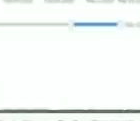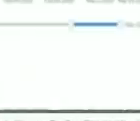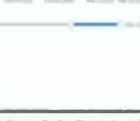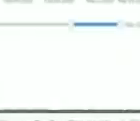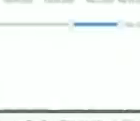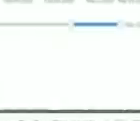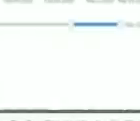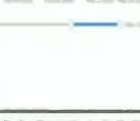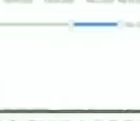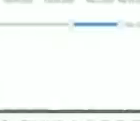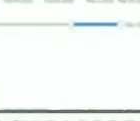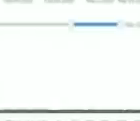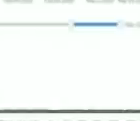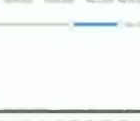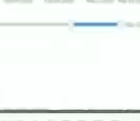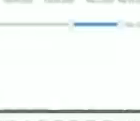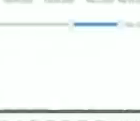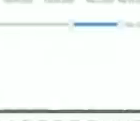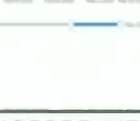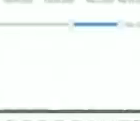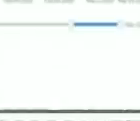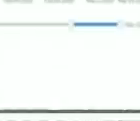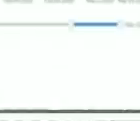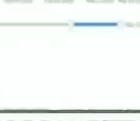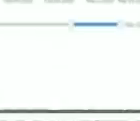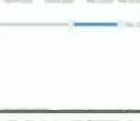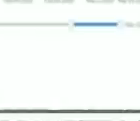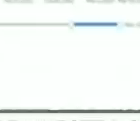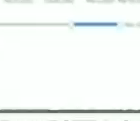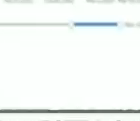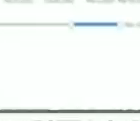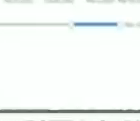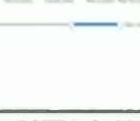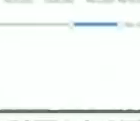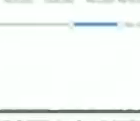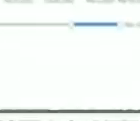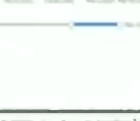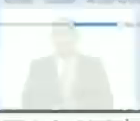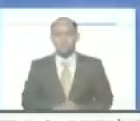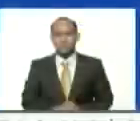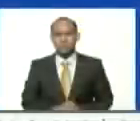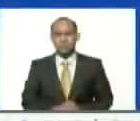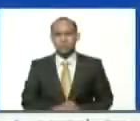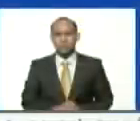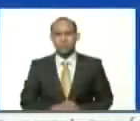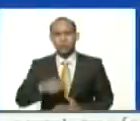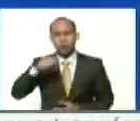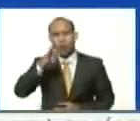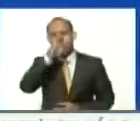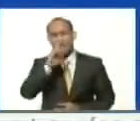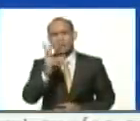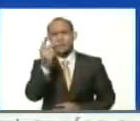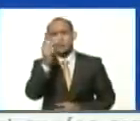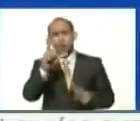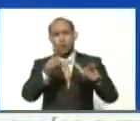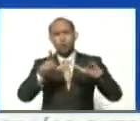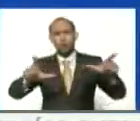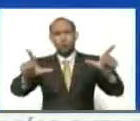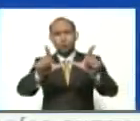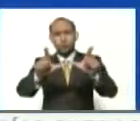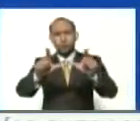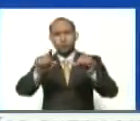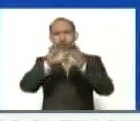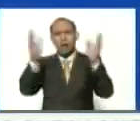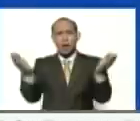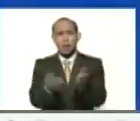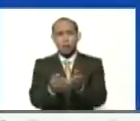hoy brasil ocupa el segundo lugar en el mundo ustedes saben brasilia tiene estos diminutos